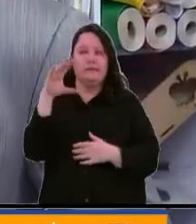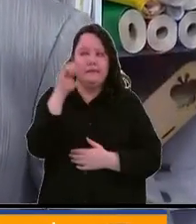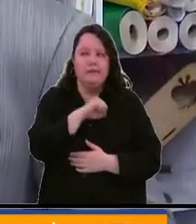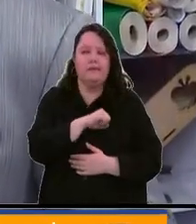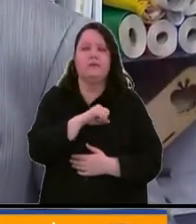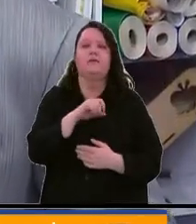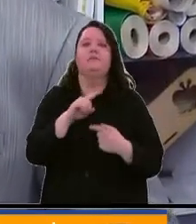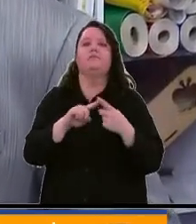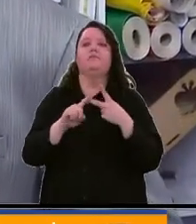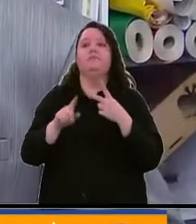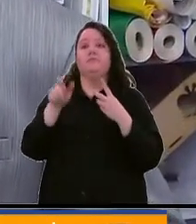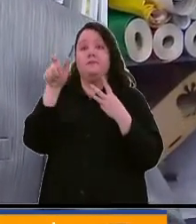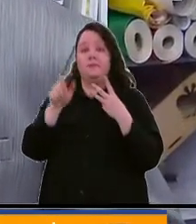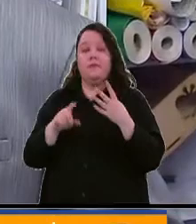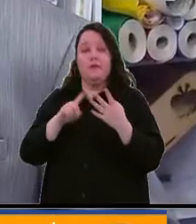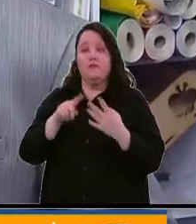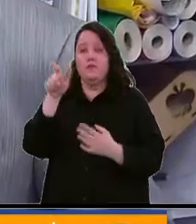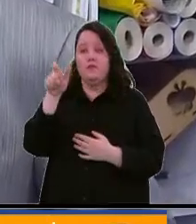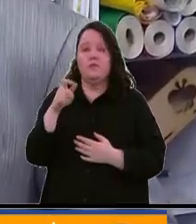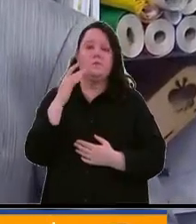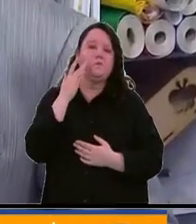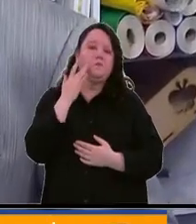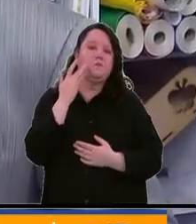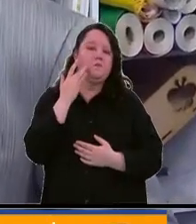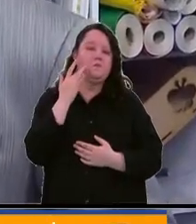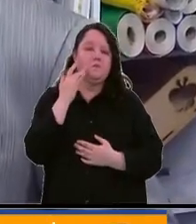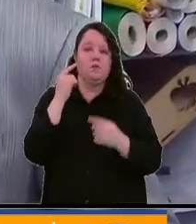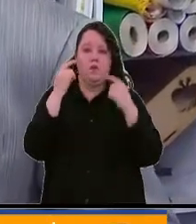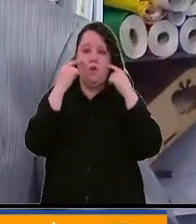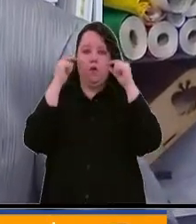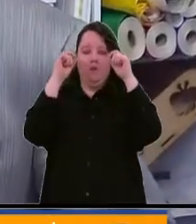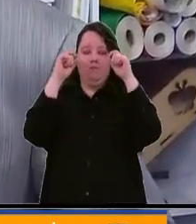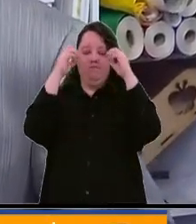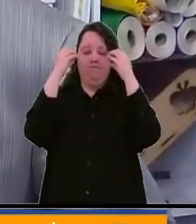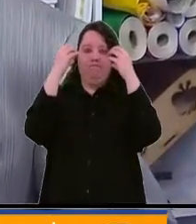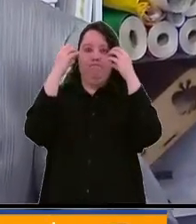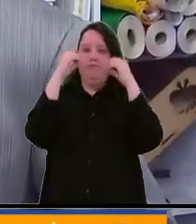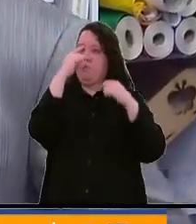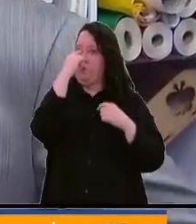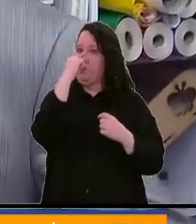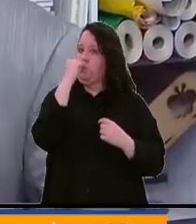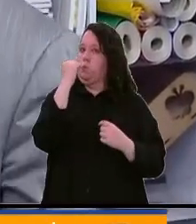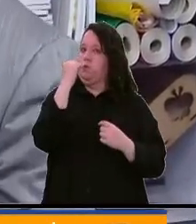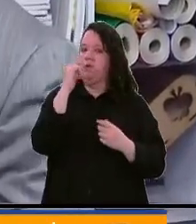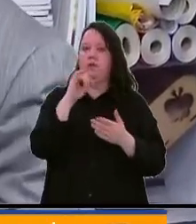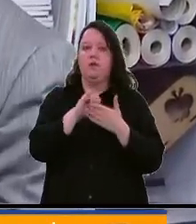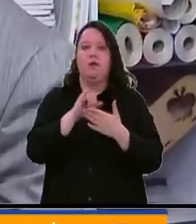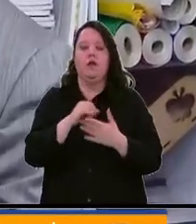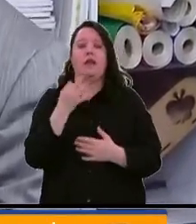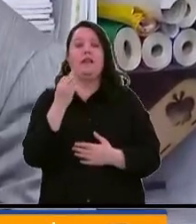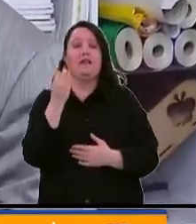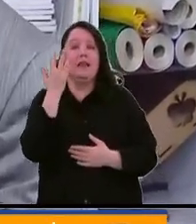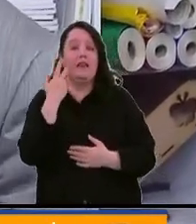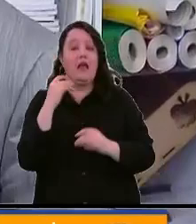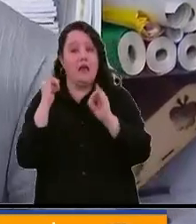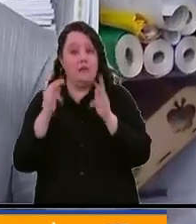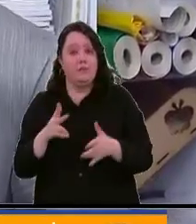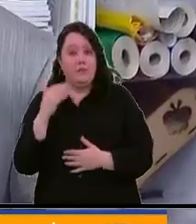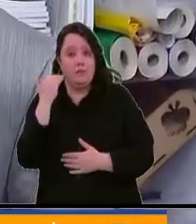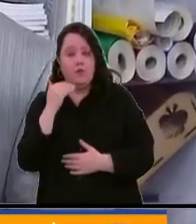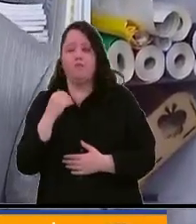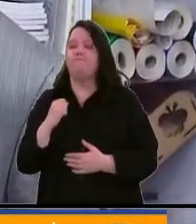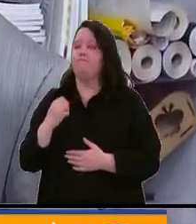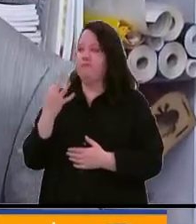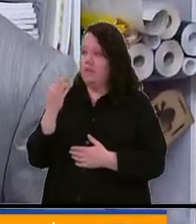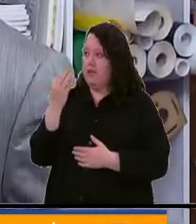una persona de tez morena, con los ojos saltones y nariz larga. 30 días de incapacidad le dieron a la señora.